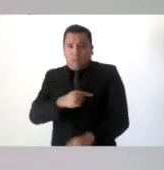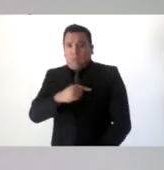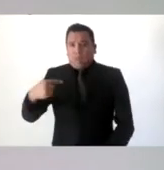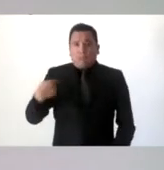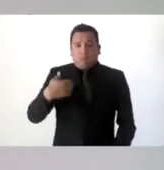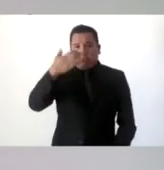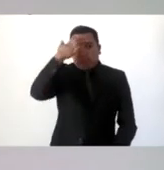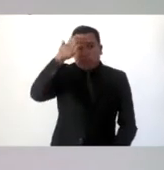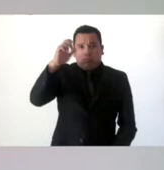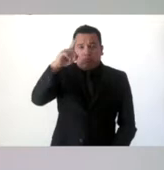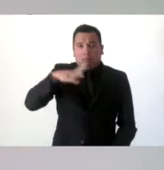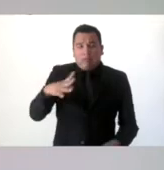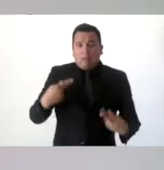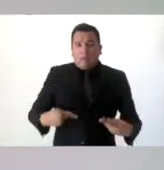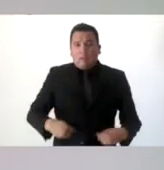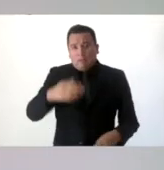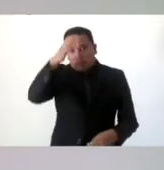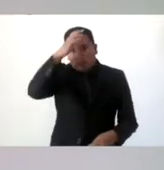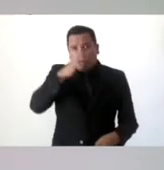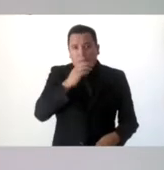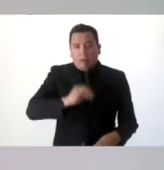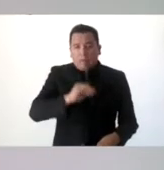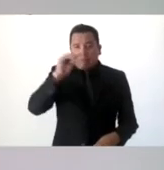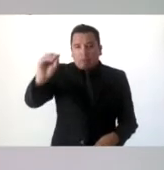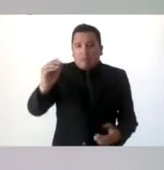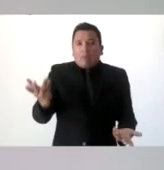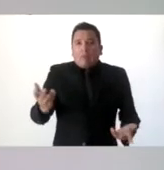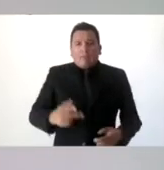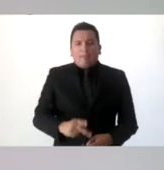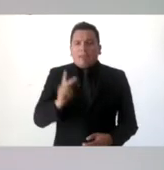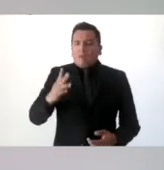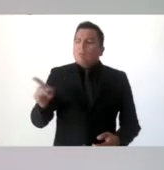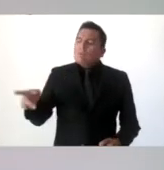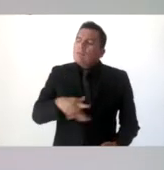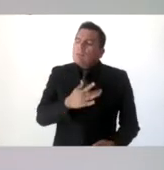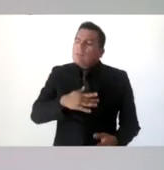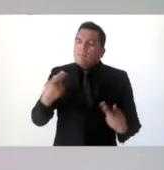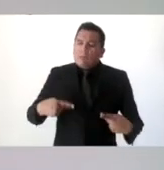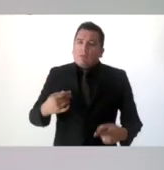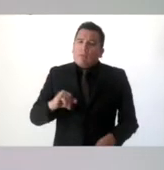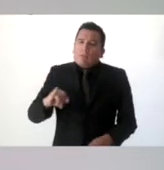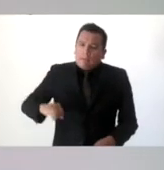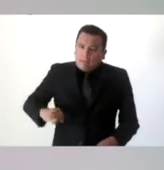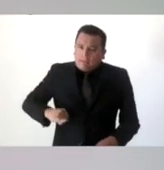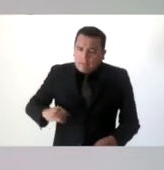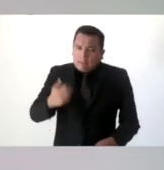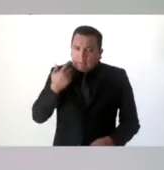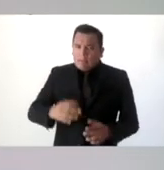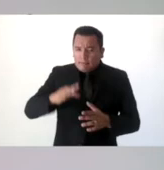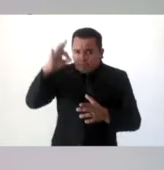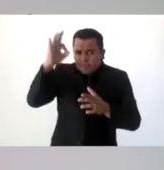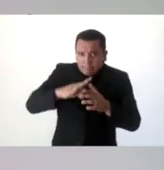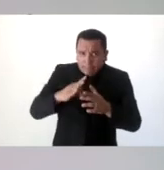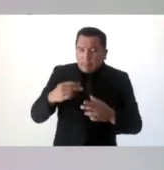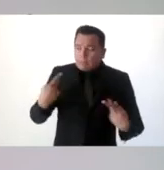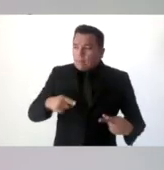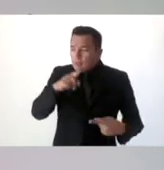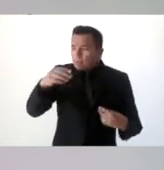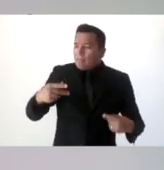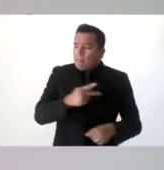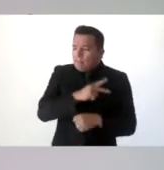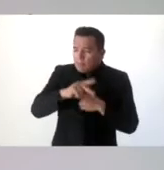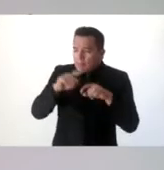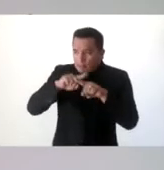que no teníamos idea que coahuilenses habían ido allá. Pero, ¿cuál es el interés que ustedes han notado? Si hay un interés real de parte de los mexicanos